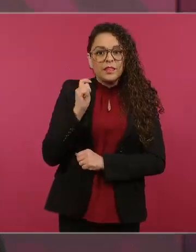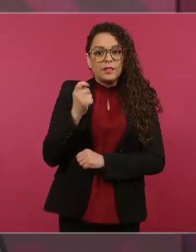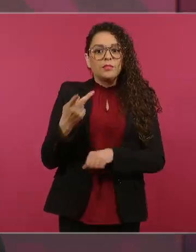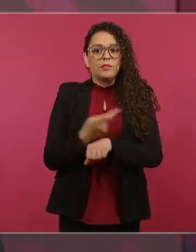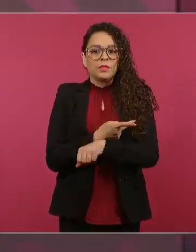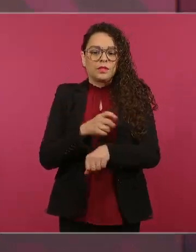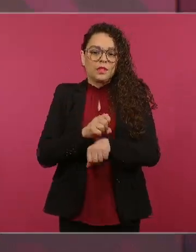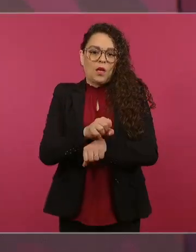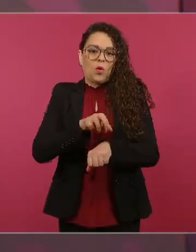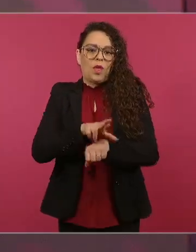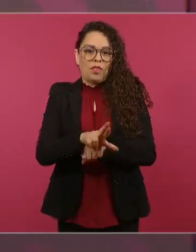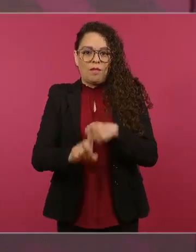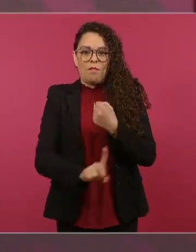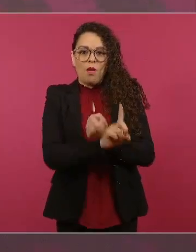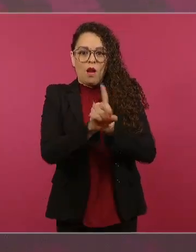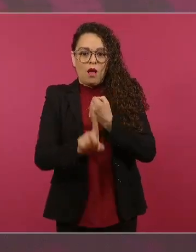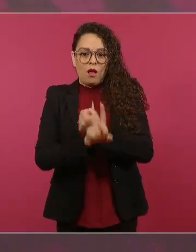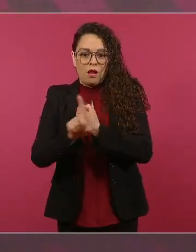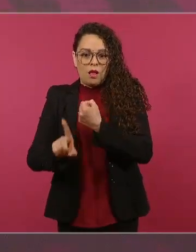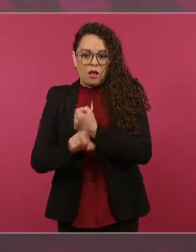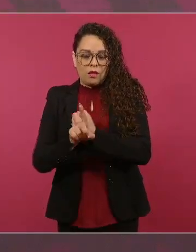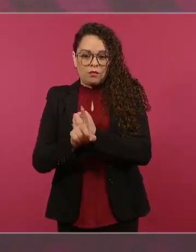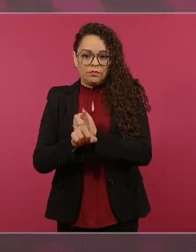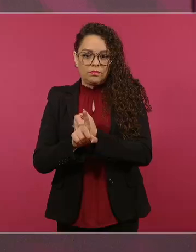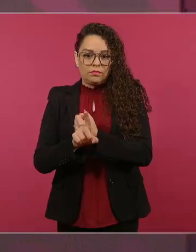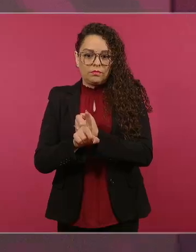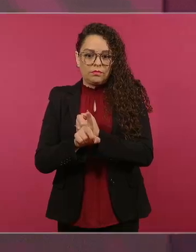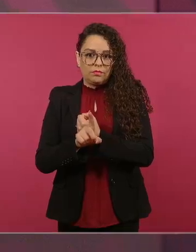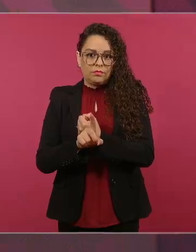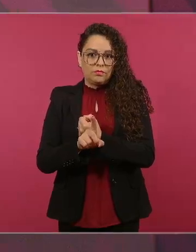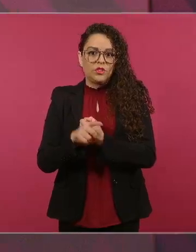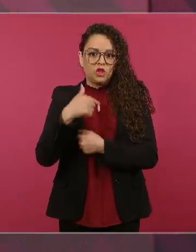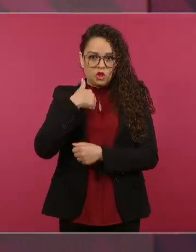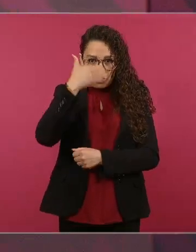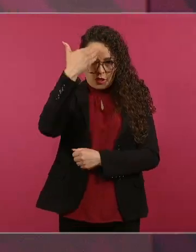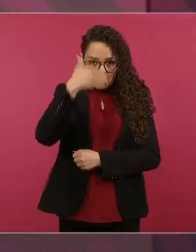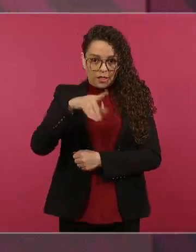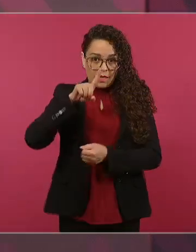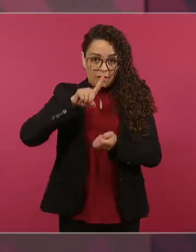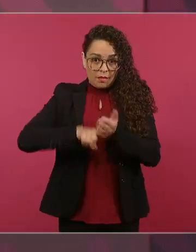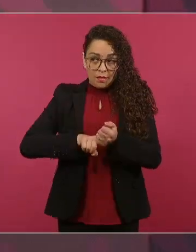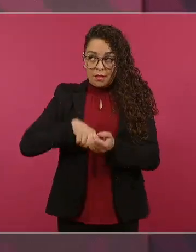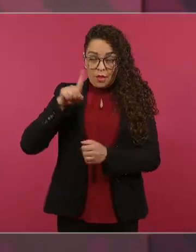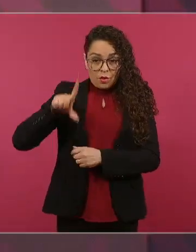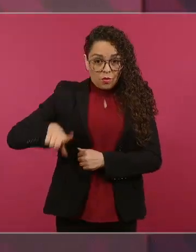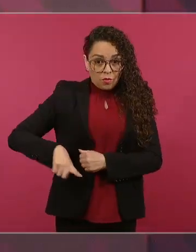Tengo información que el Departamento de Estado está ayudando